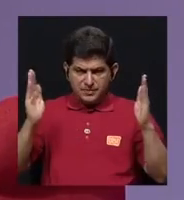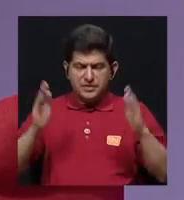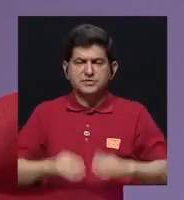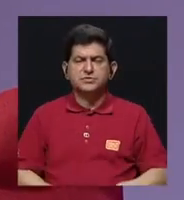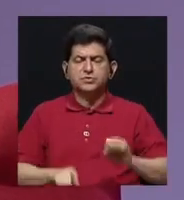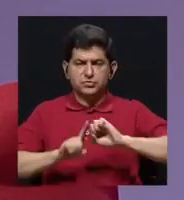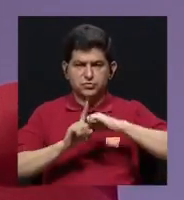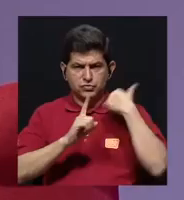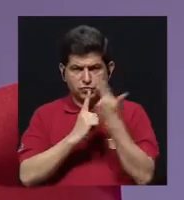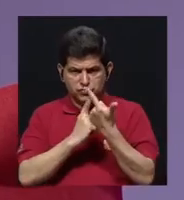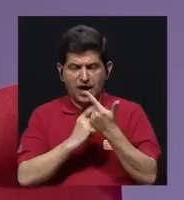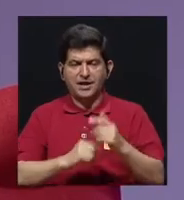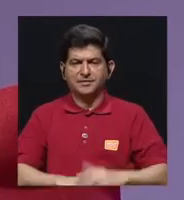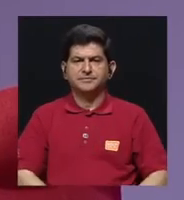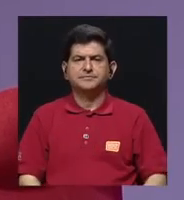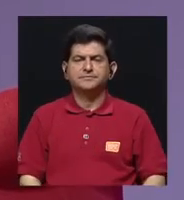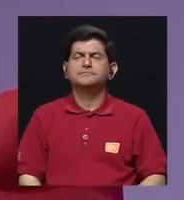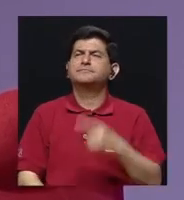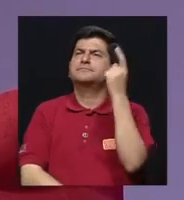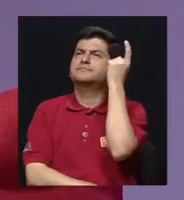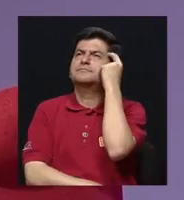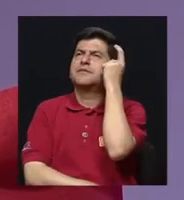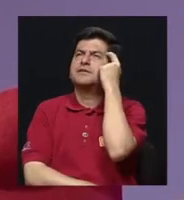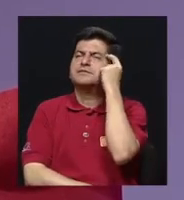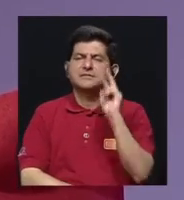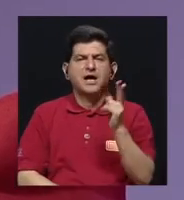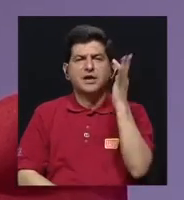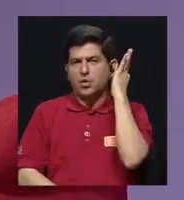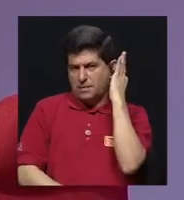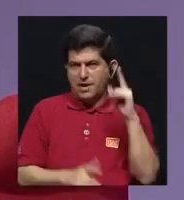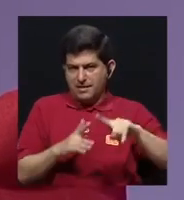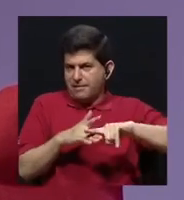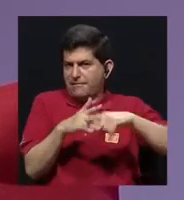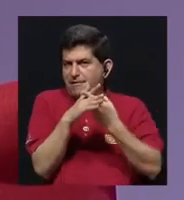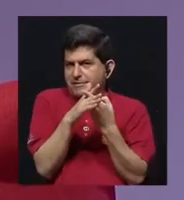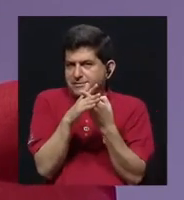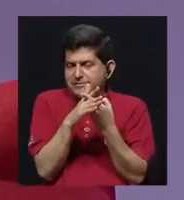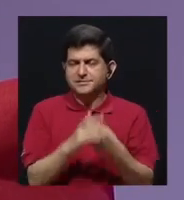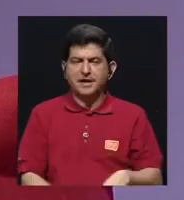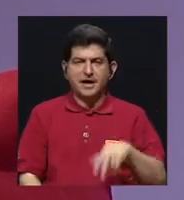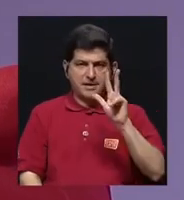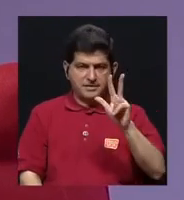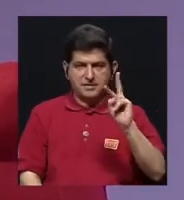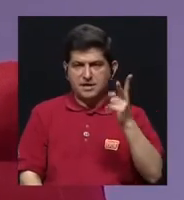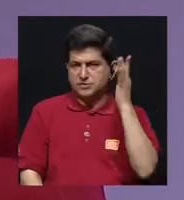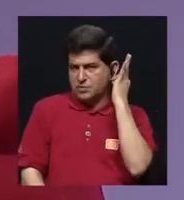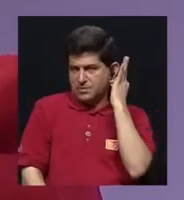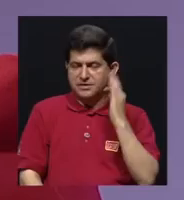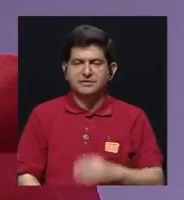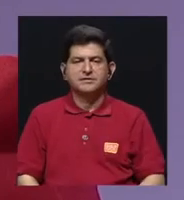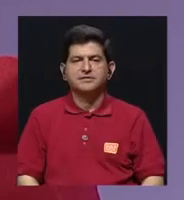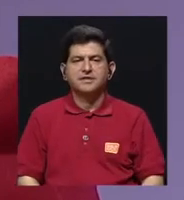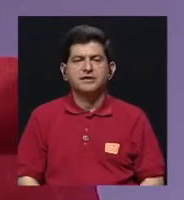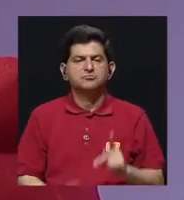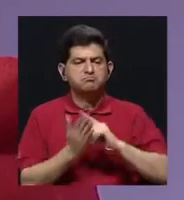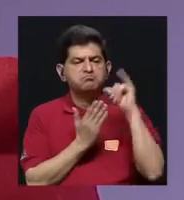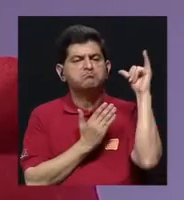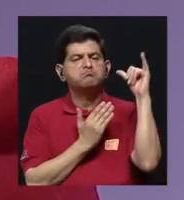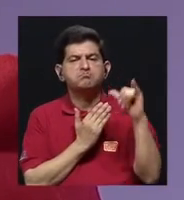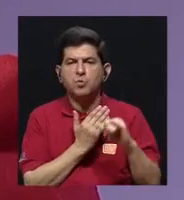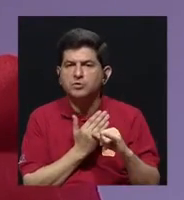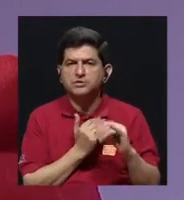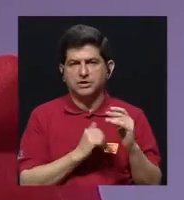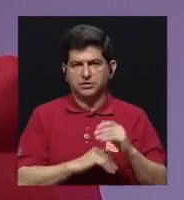de extensión social y pensamos un grupo de compañeras, al inicio 3 compañeras, en un